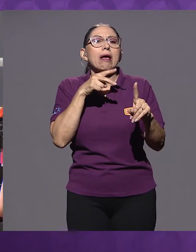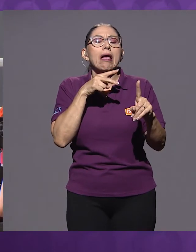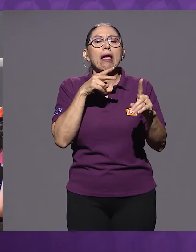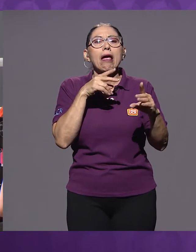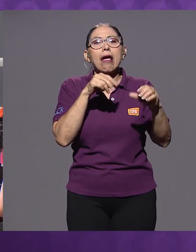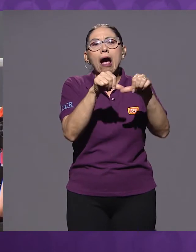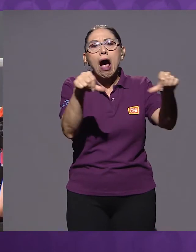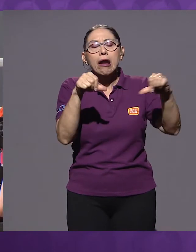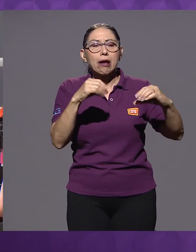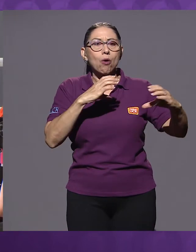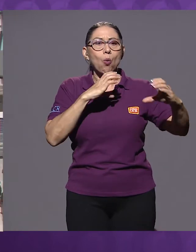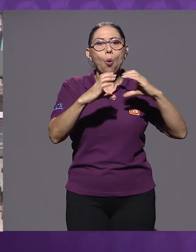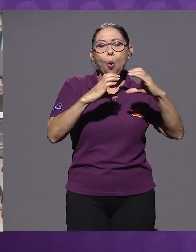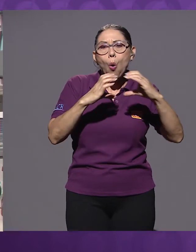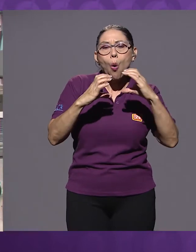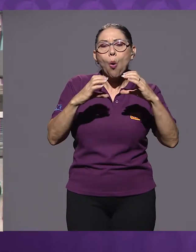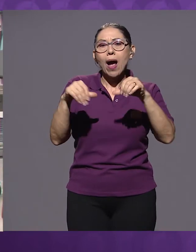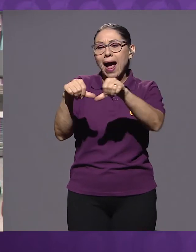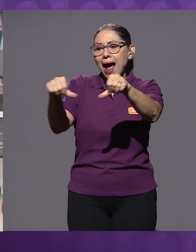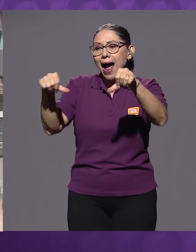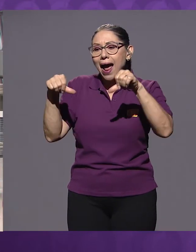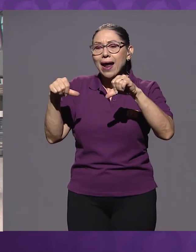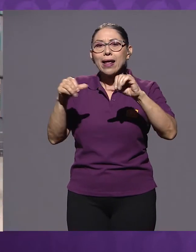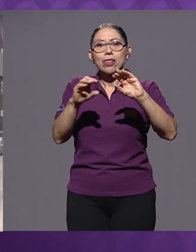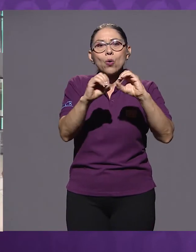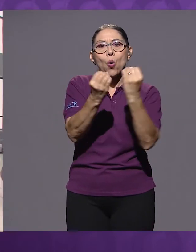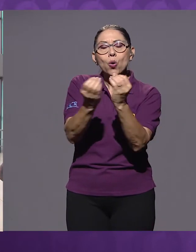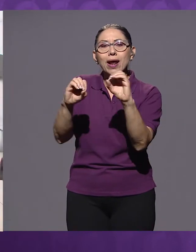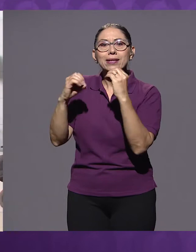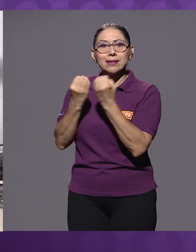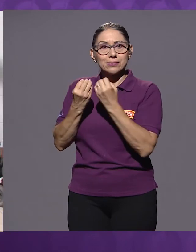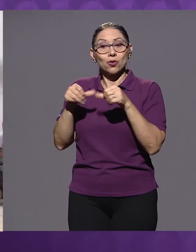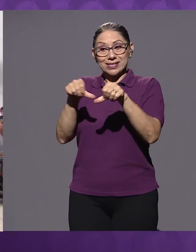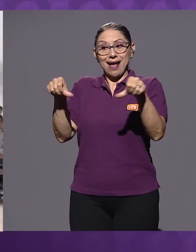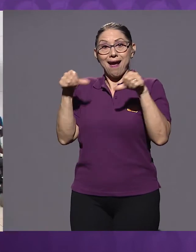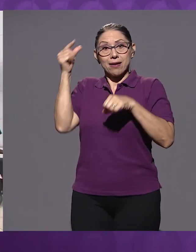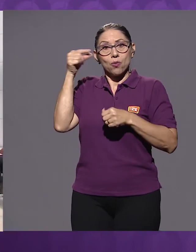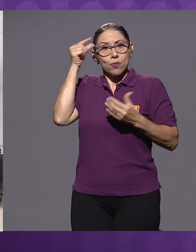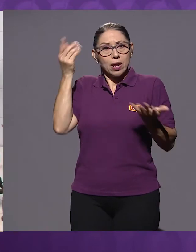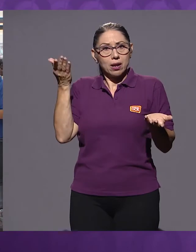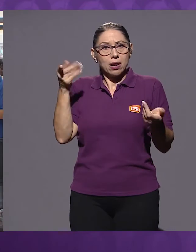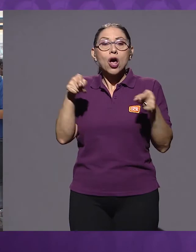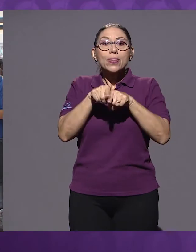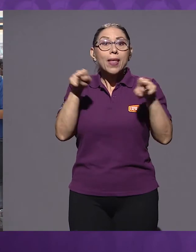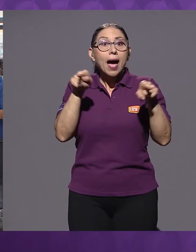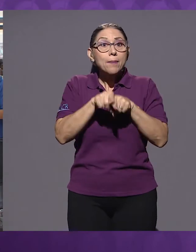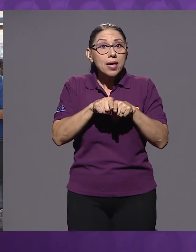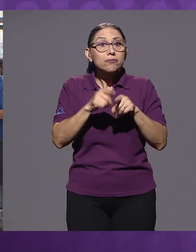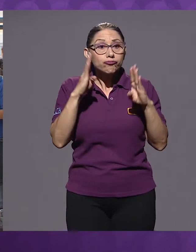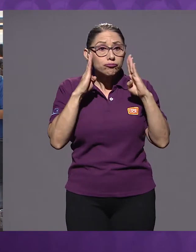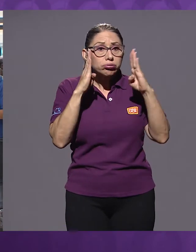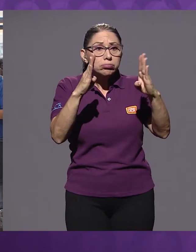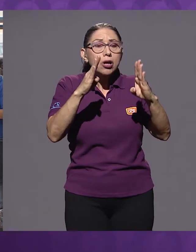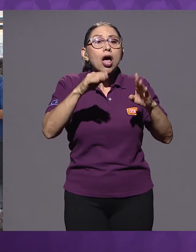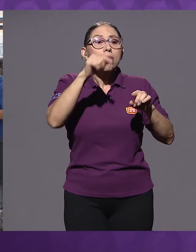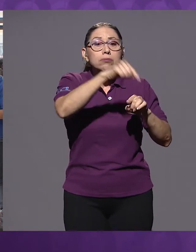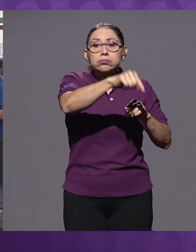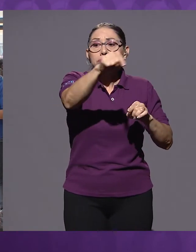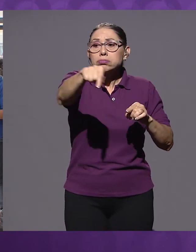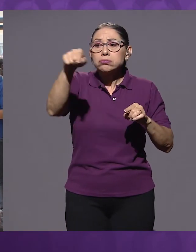la parte de lo que son de las organizaciones, desde la parte de lo que son de gobiernos y sobre todo también tomando en cuenta los gobiernos locales que